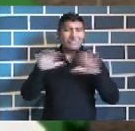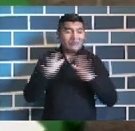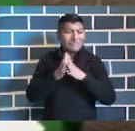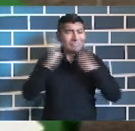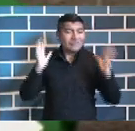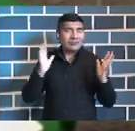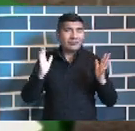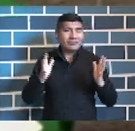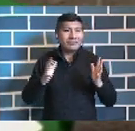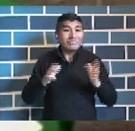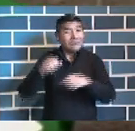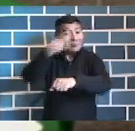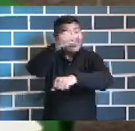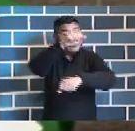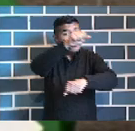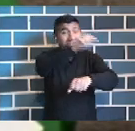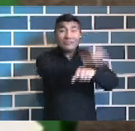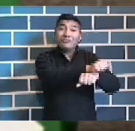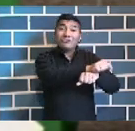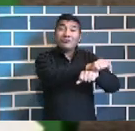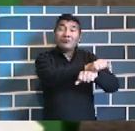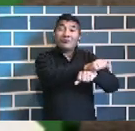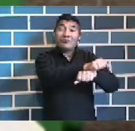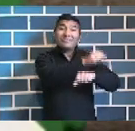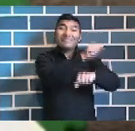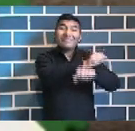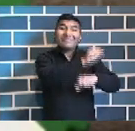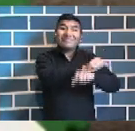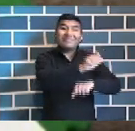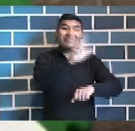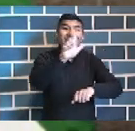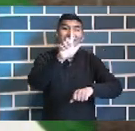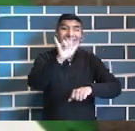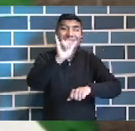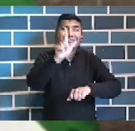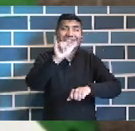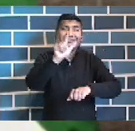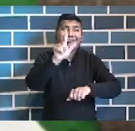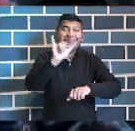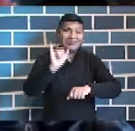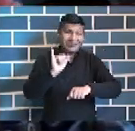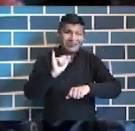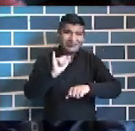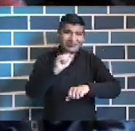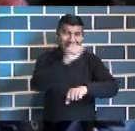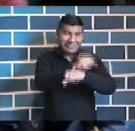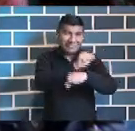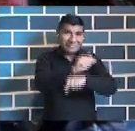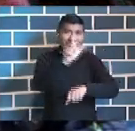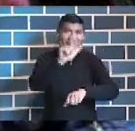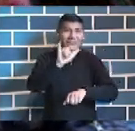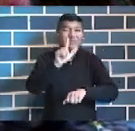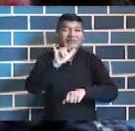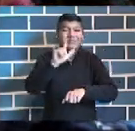Frente a la esclavitud, la segunda, li, li, li, todos ustedes.